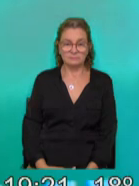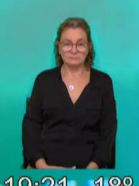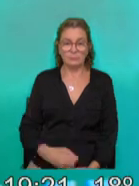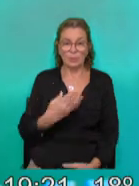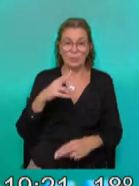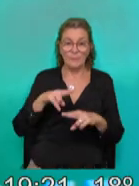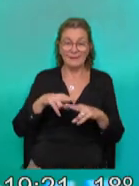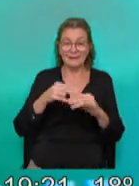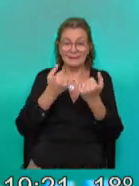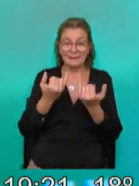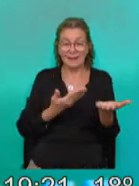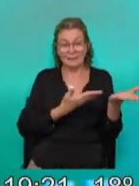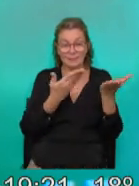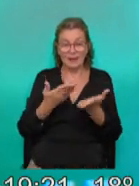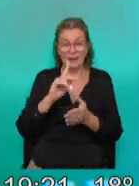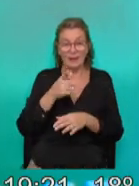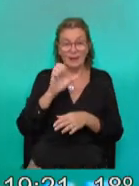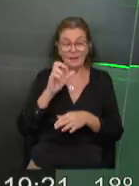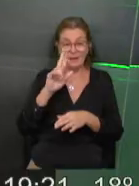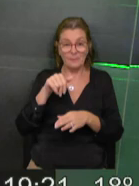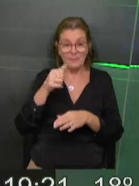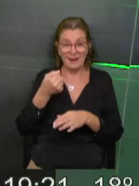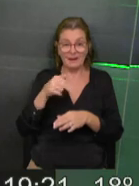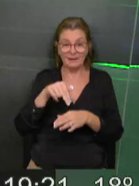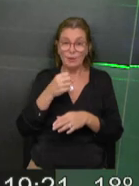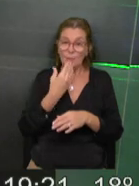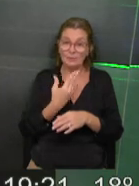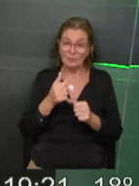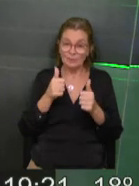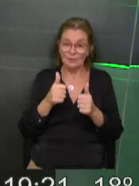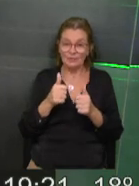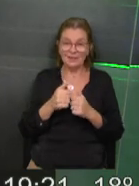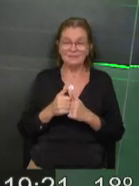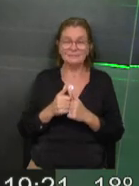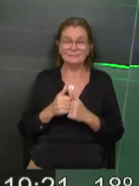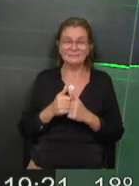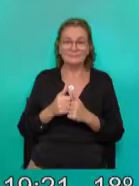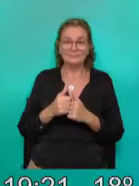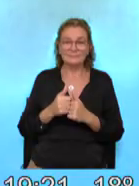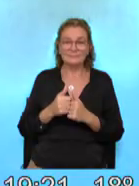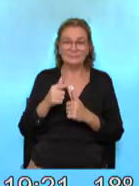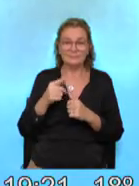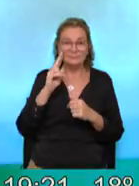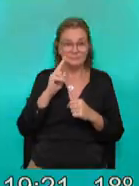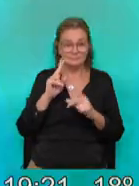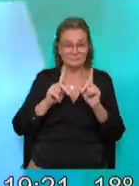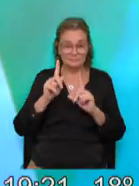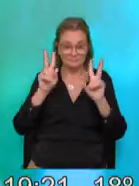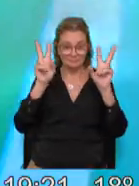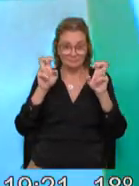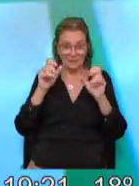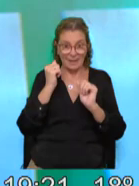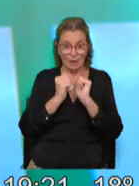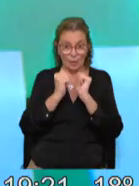Bueno, hoy es martes, día de recibir a Germán de Agosto. ¿Cómo estás, Germán? ¿Cómo andan, Nati? ¿Todo bien? Bien. Vamos a repasar algunos temas